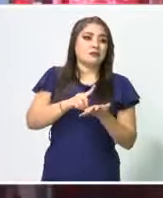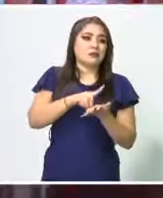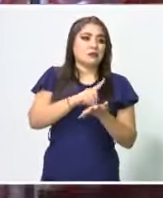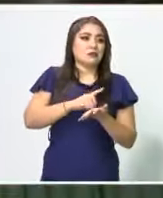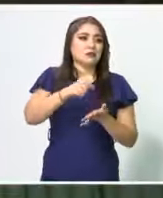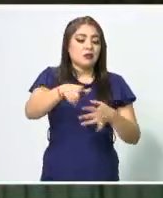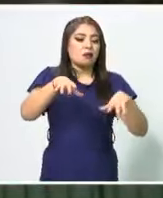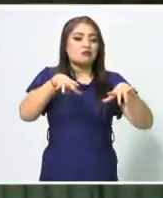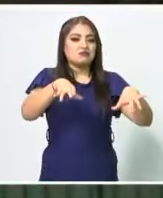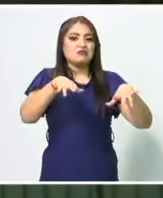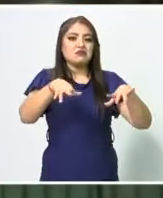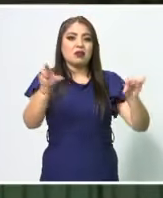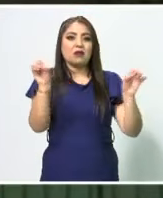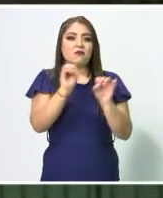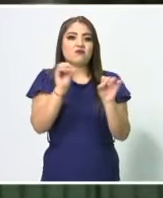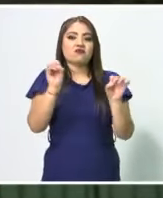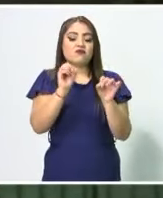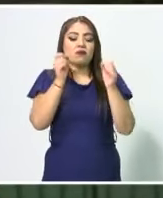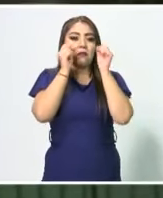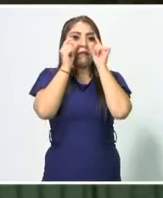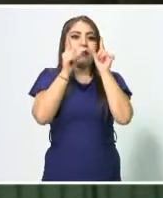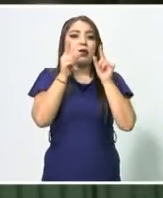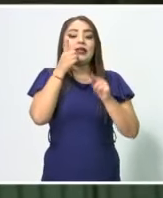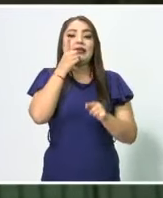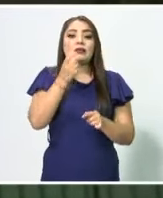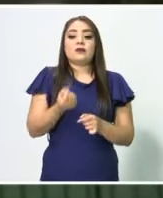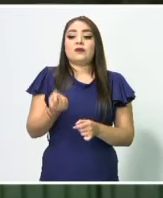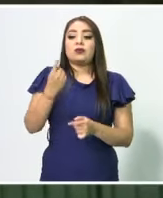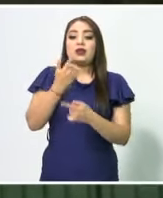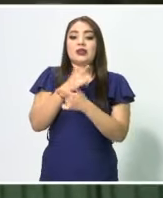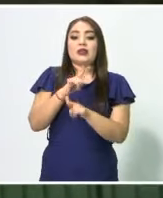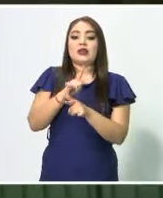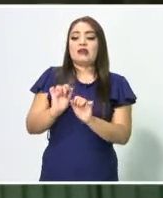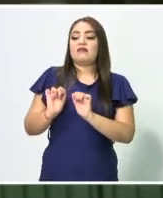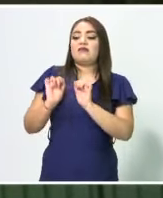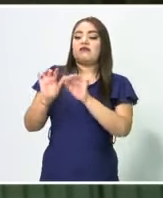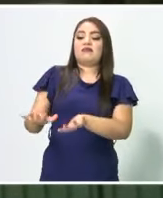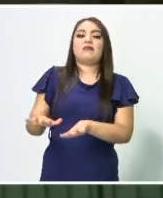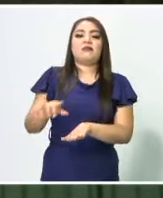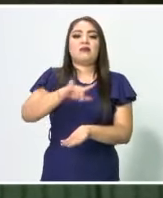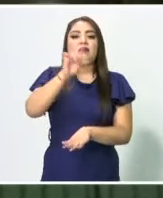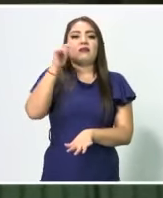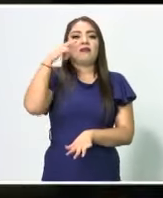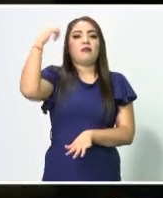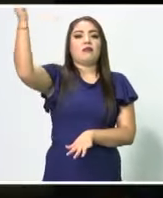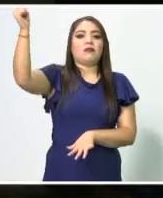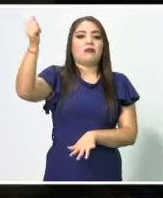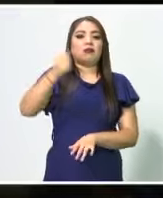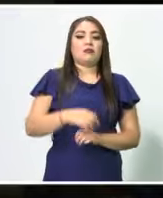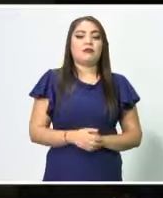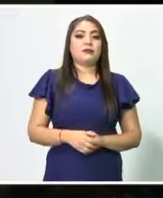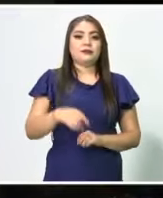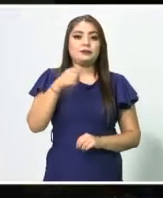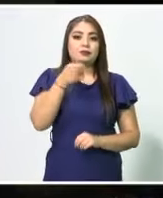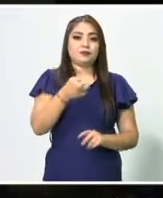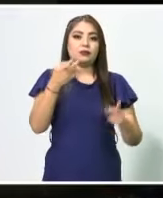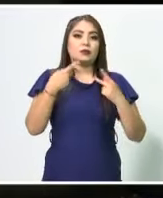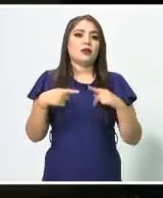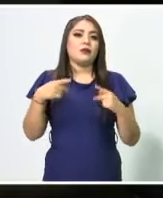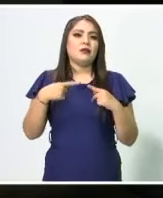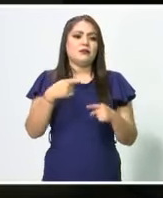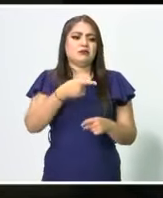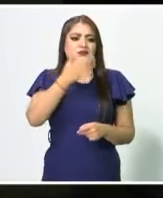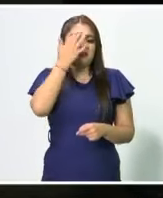estímulo. Según testigos, un taxi fue quien dejó a la persona en el suelo para luego retirarse. Inicialmente la persona estaba en calidad